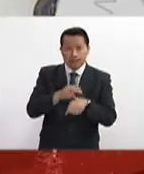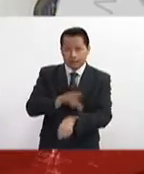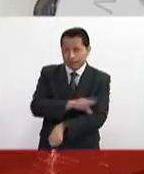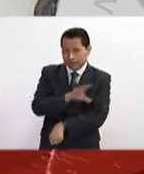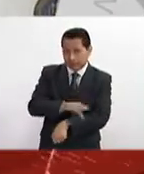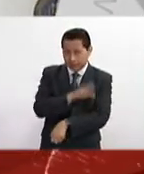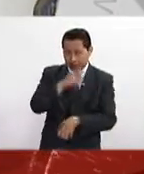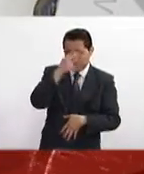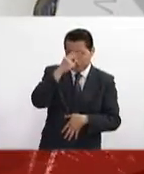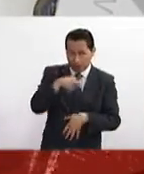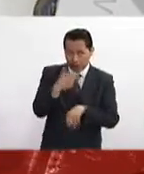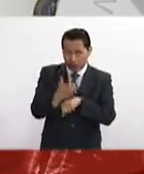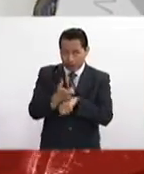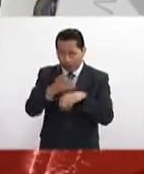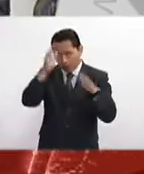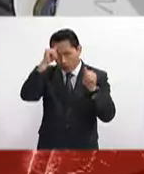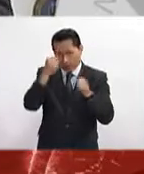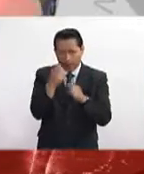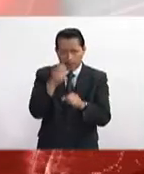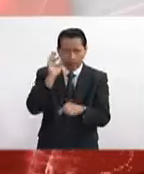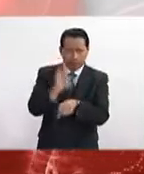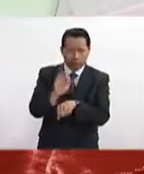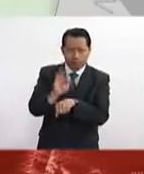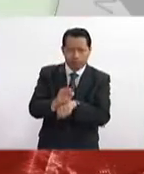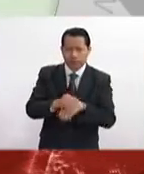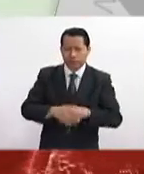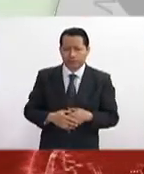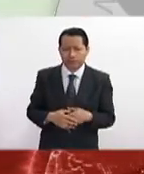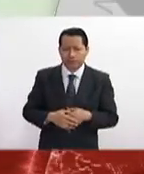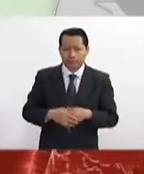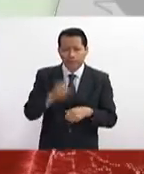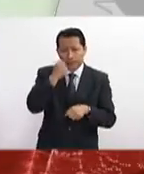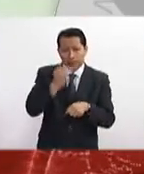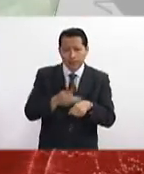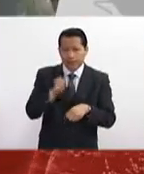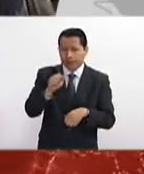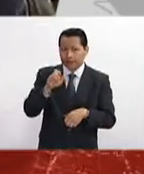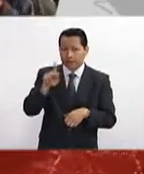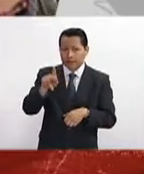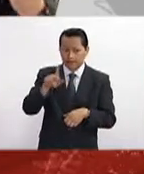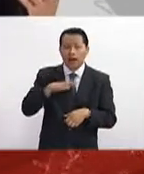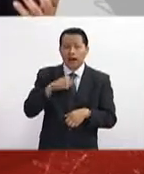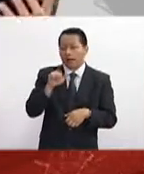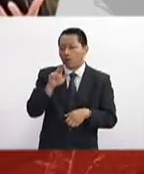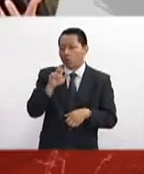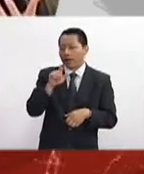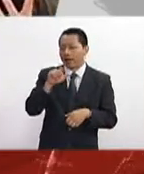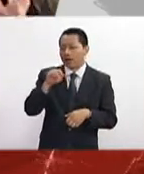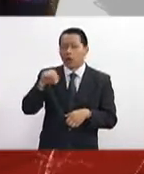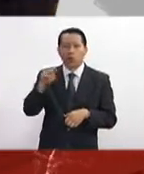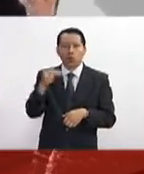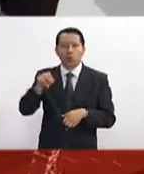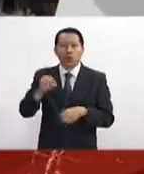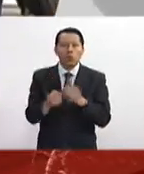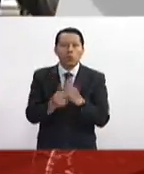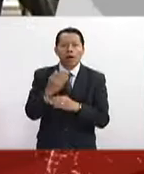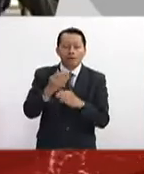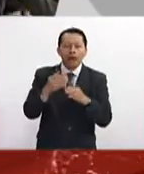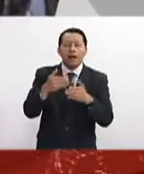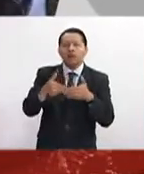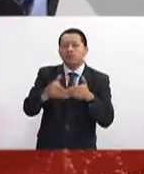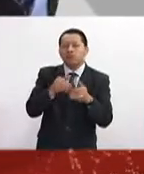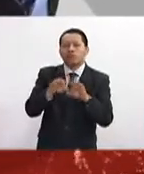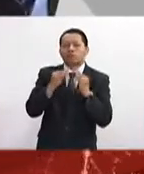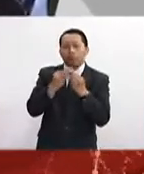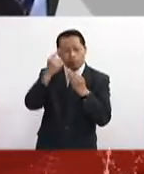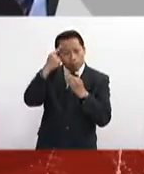Unidos acuerdan fortalecer este sector. El secretario de Educación Pública, Aurelio Nuño, presenta la nueva estrategia para